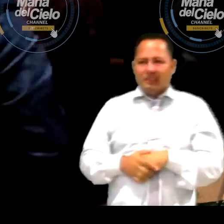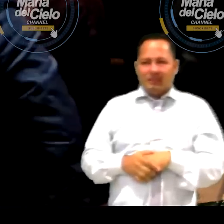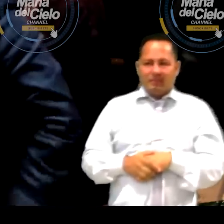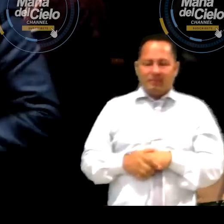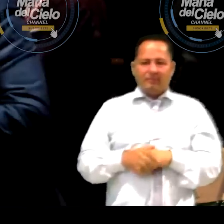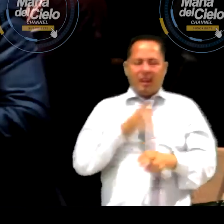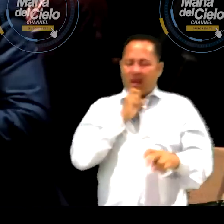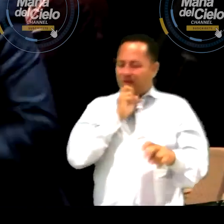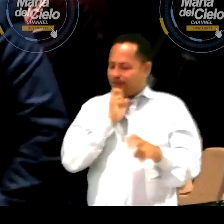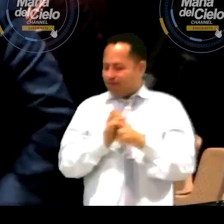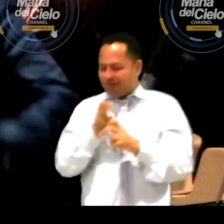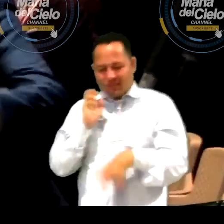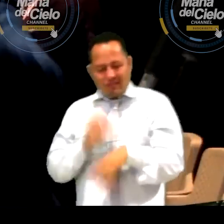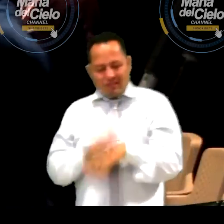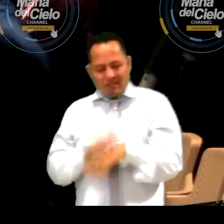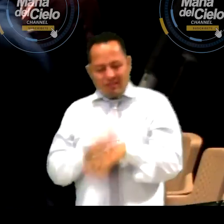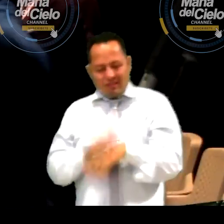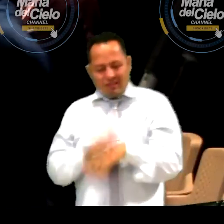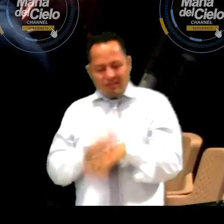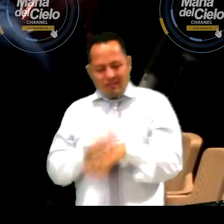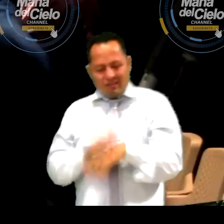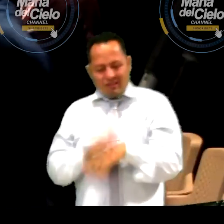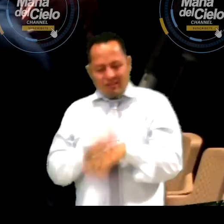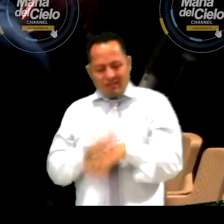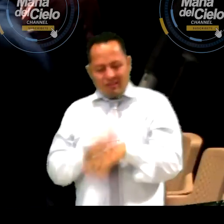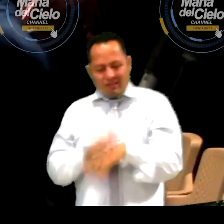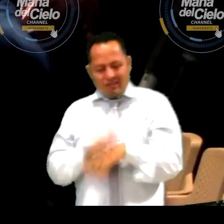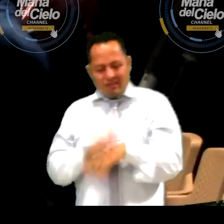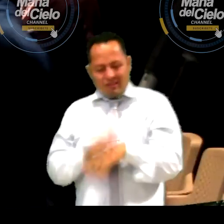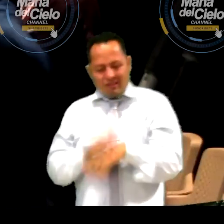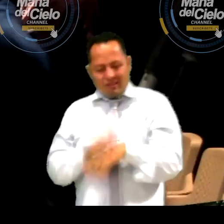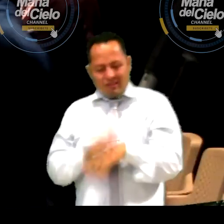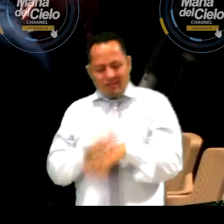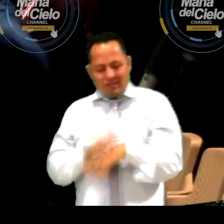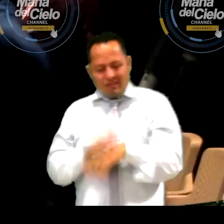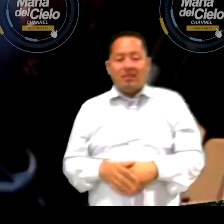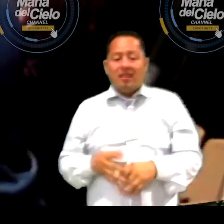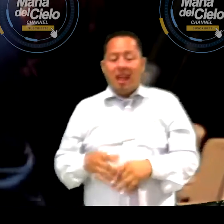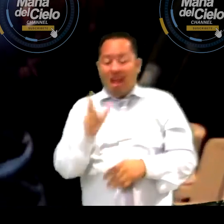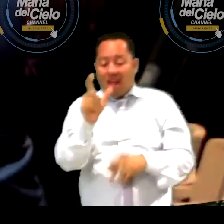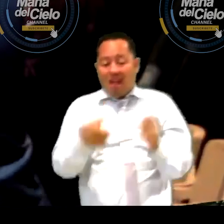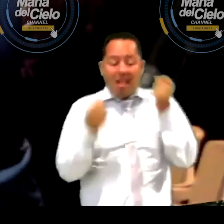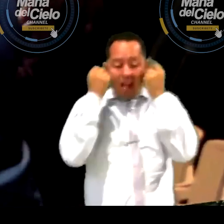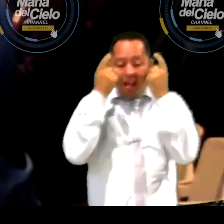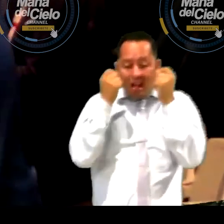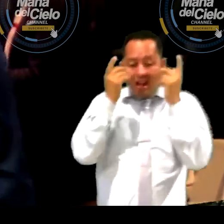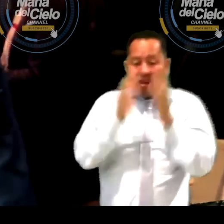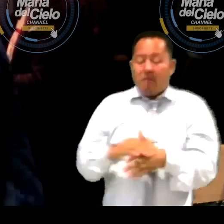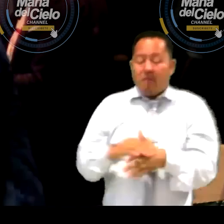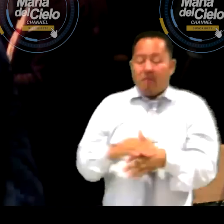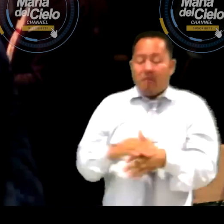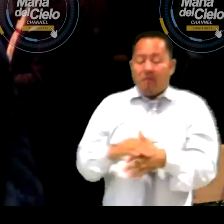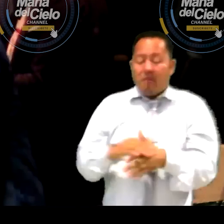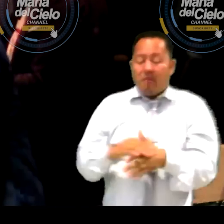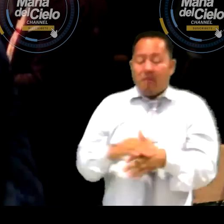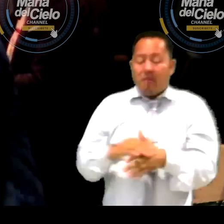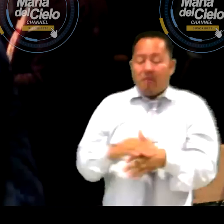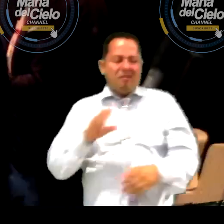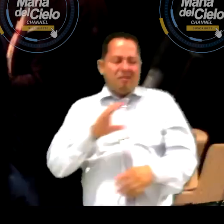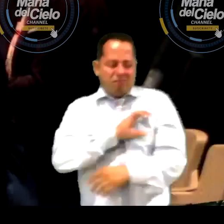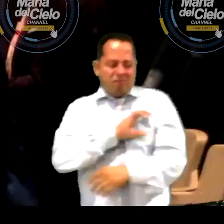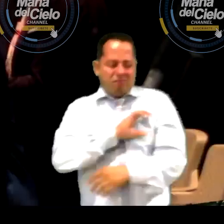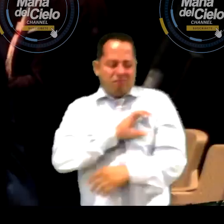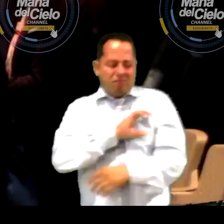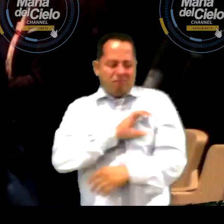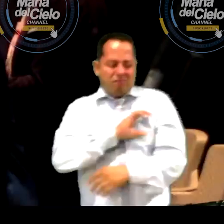que ya no se puede hacer nada. Hay gente que cree más en su fracaso, en su problema, en su presente, y no pueden ver